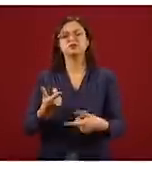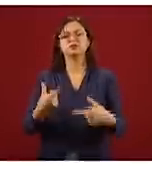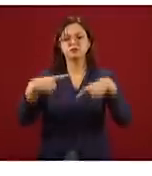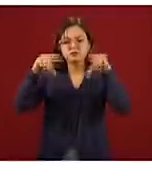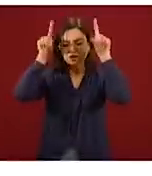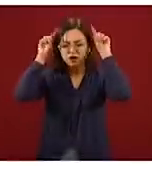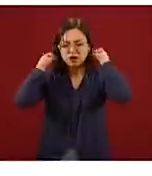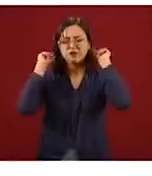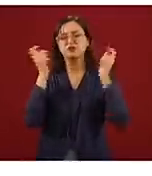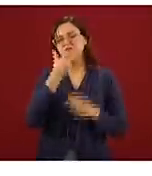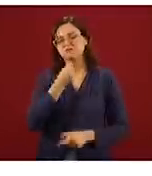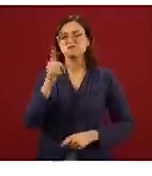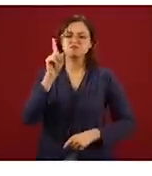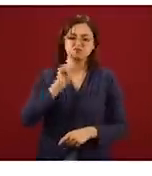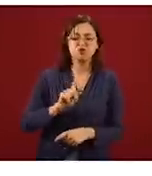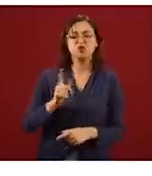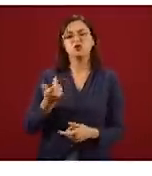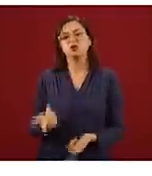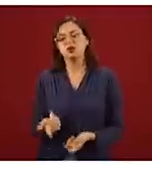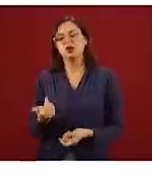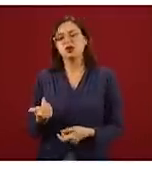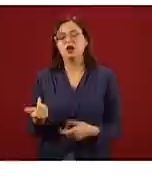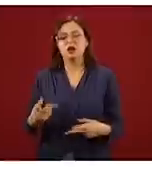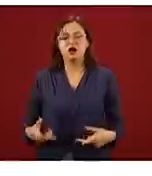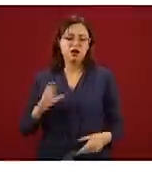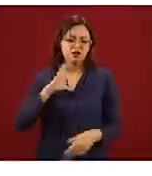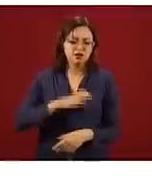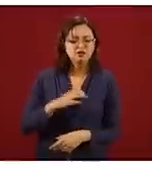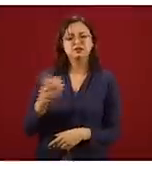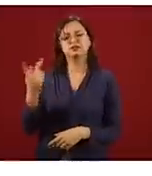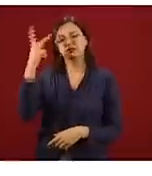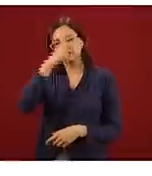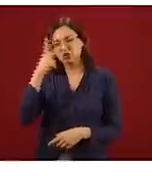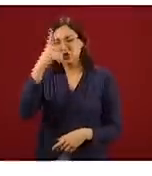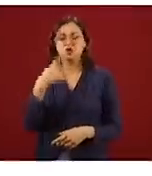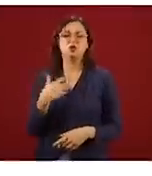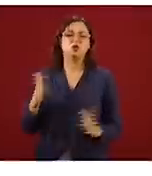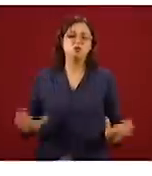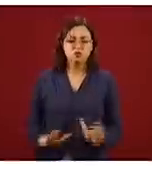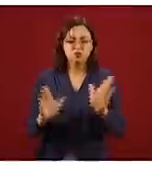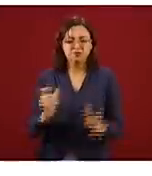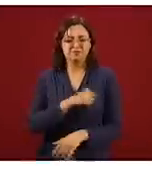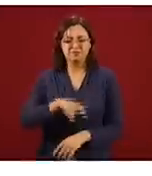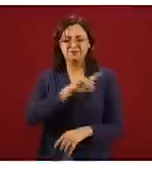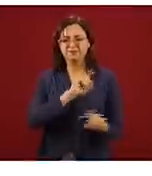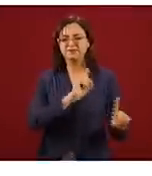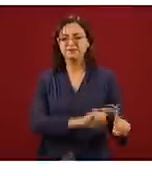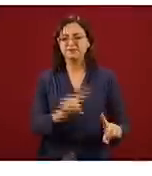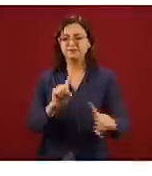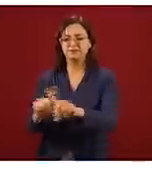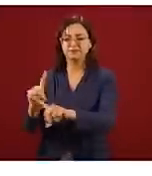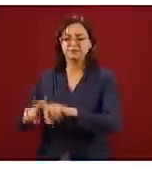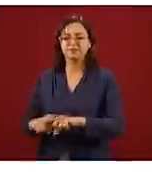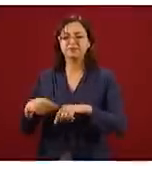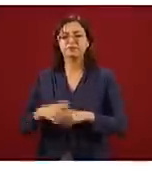enfermeros, odontólogos, psicólogos, promotores de la salud, vemos también que en comparación